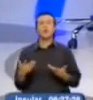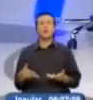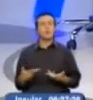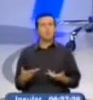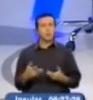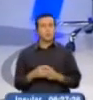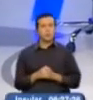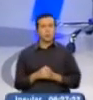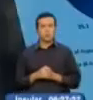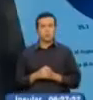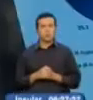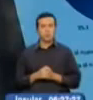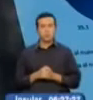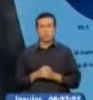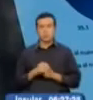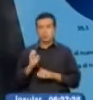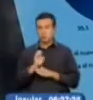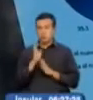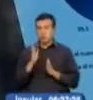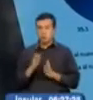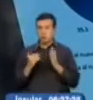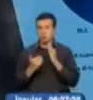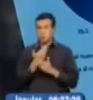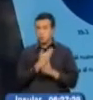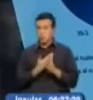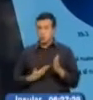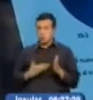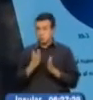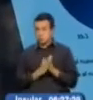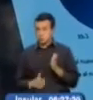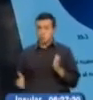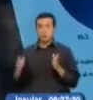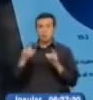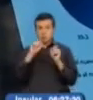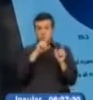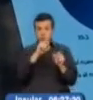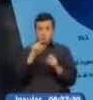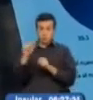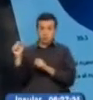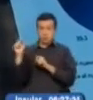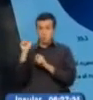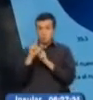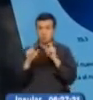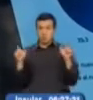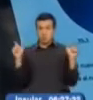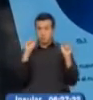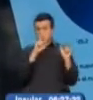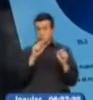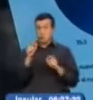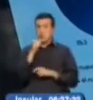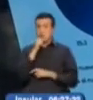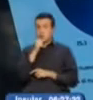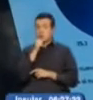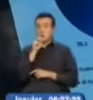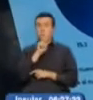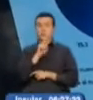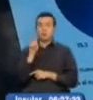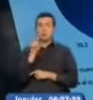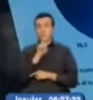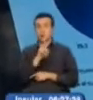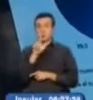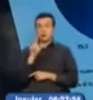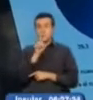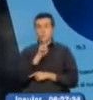perspectiva frente la posición de los ecuatorianos frente al nuevo gobierno? Okay. Les hemos preguntado a las personas que entrevistamos en este 22,